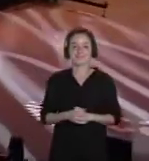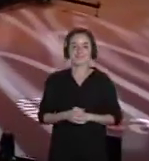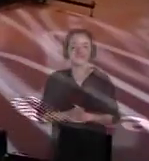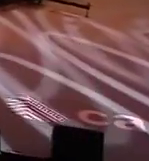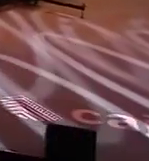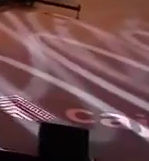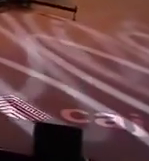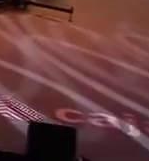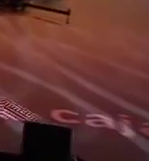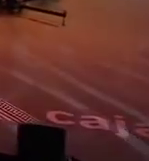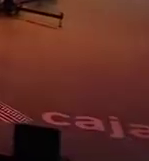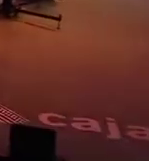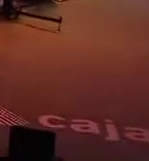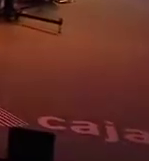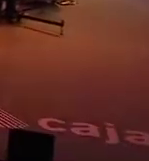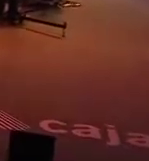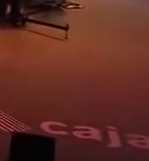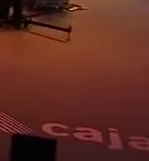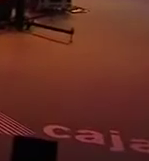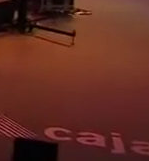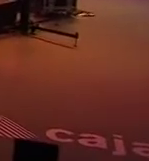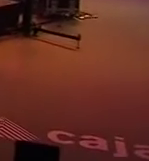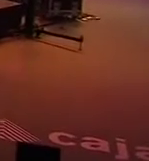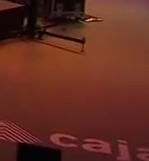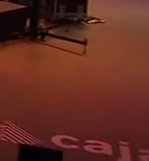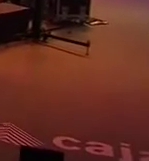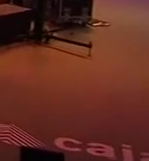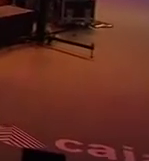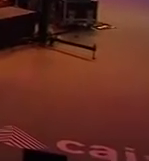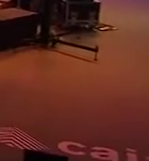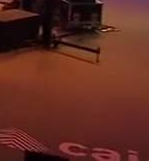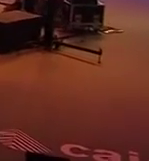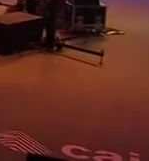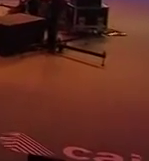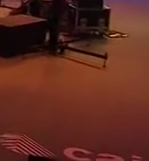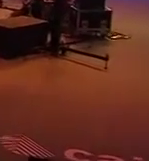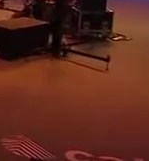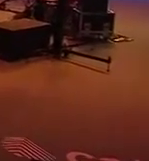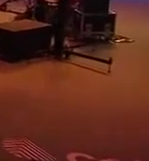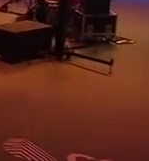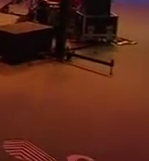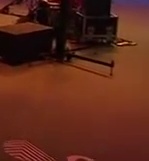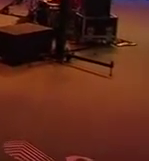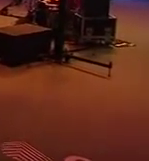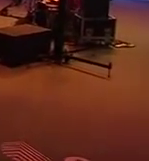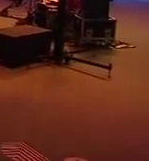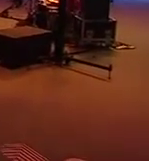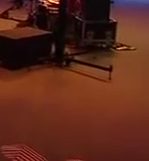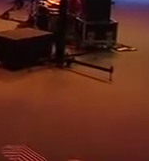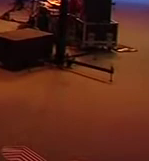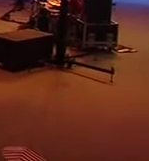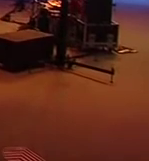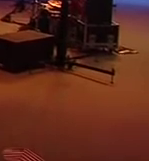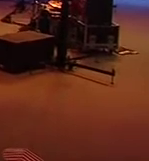Pasacalles de la murga Chinchocitos, que son los encargados de abrir esta tercera fase del concurso de murga infantil. Por lo